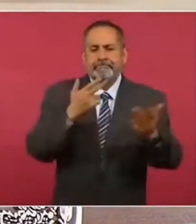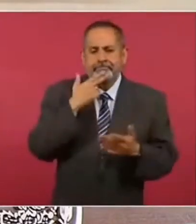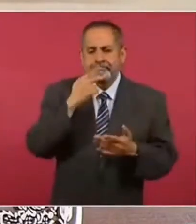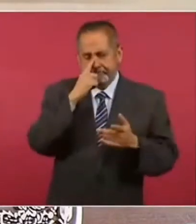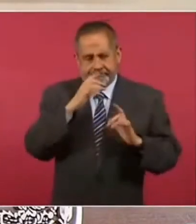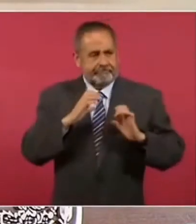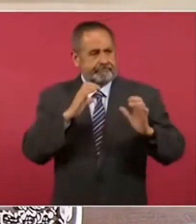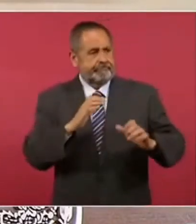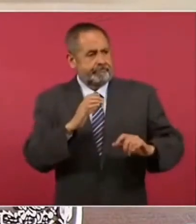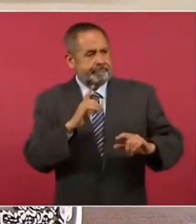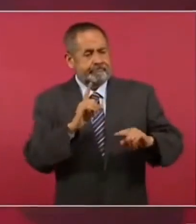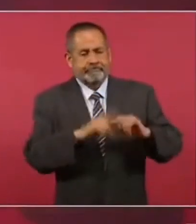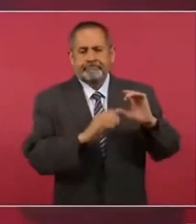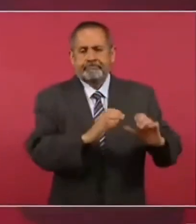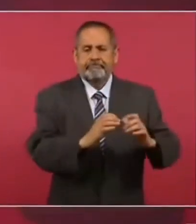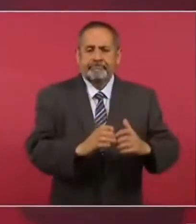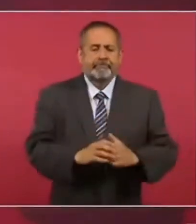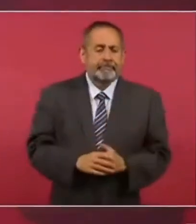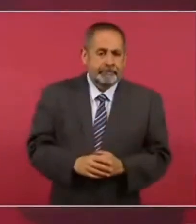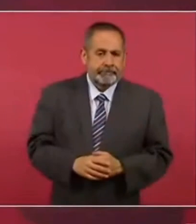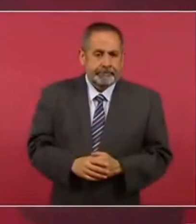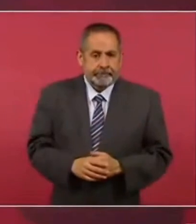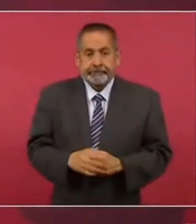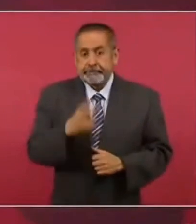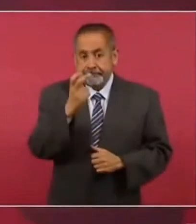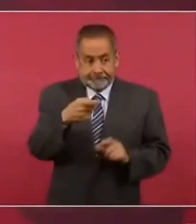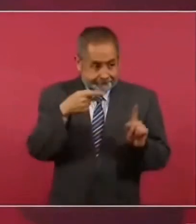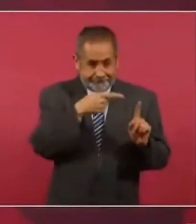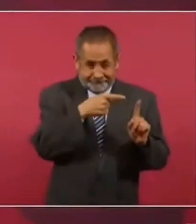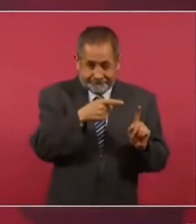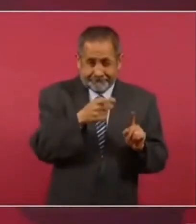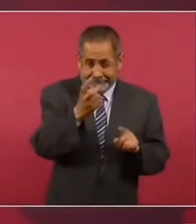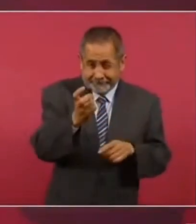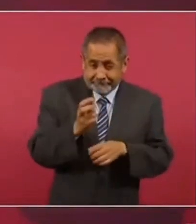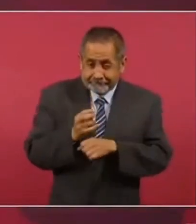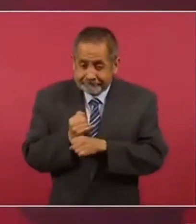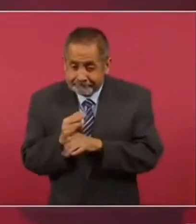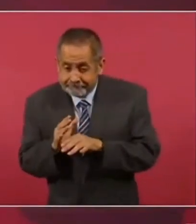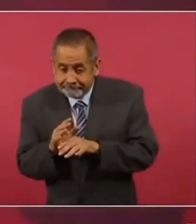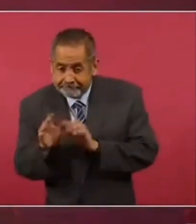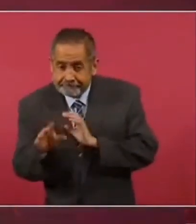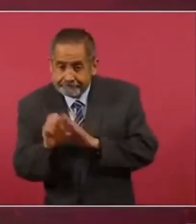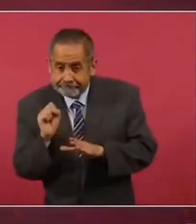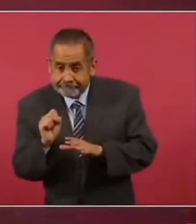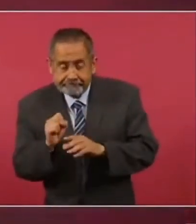y en ese caso por esa información